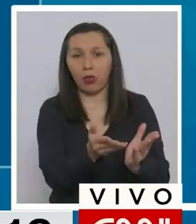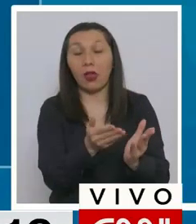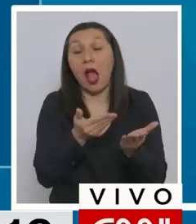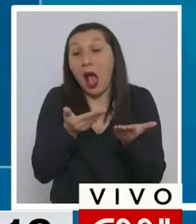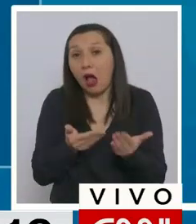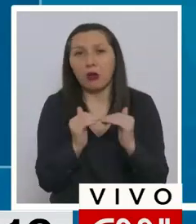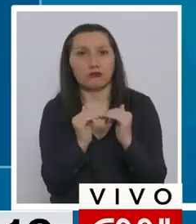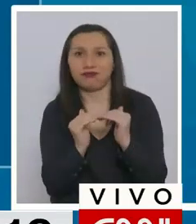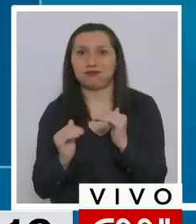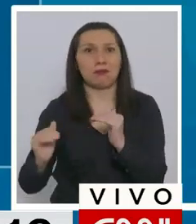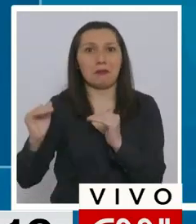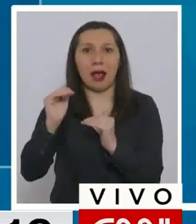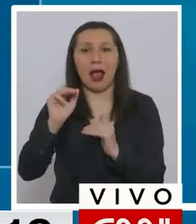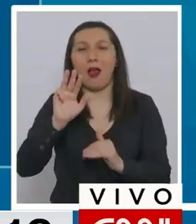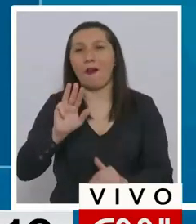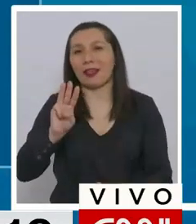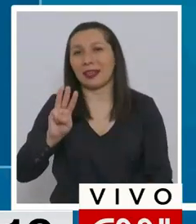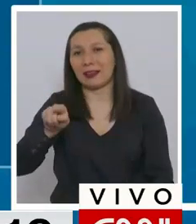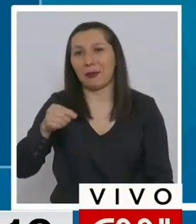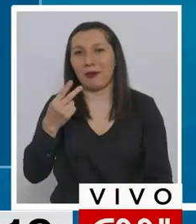el momento